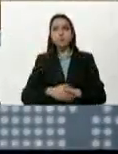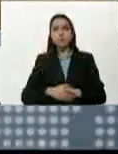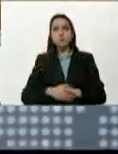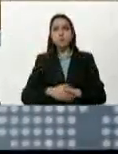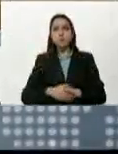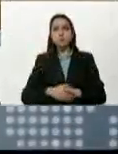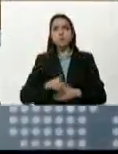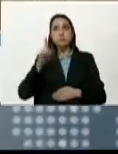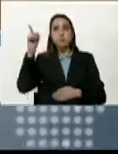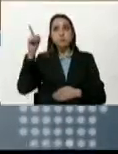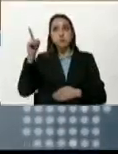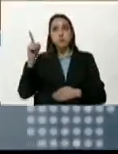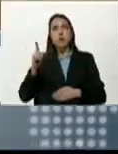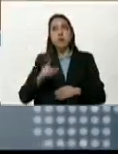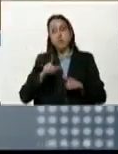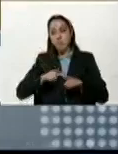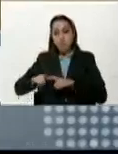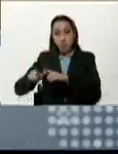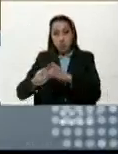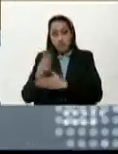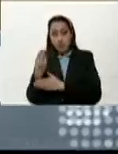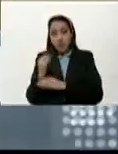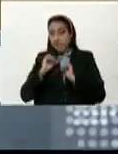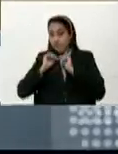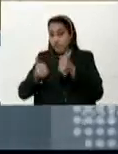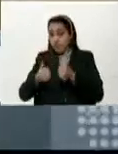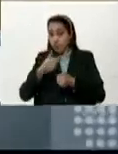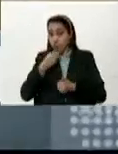allí en el palacio arrancó diciembre